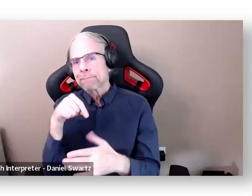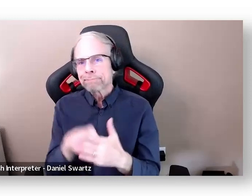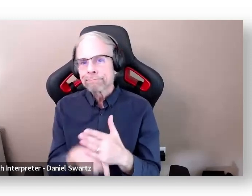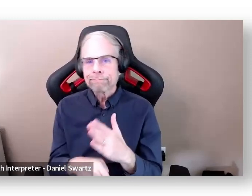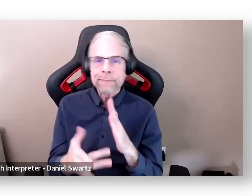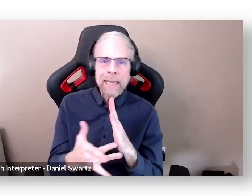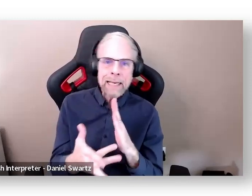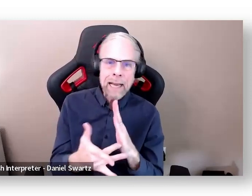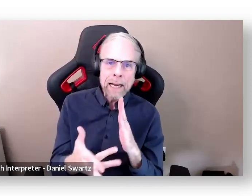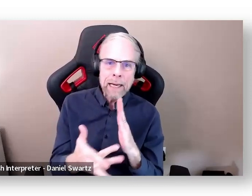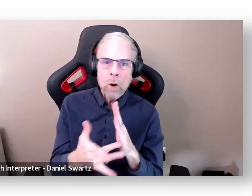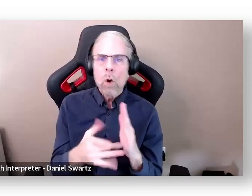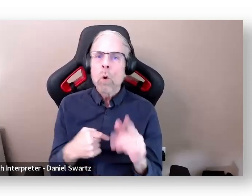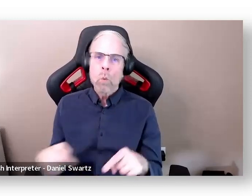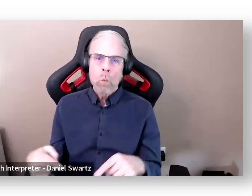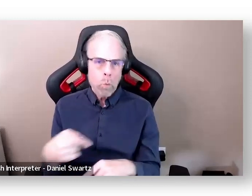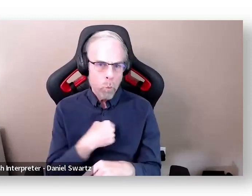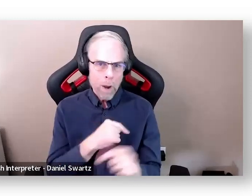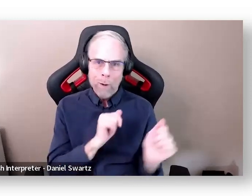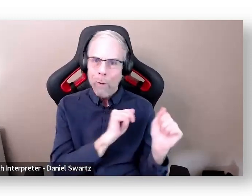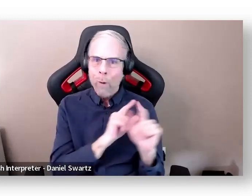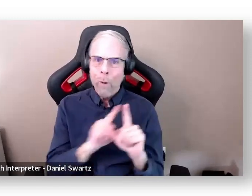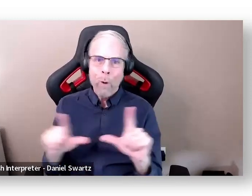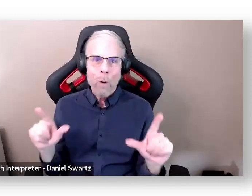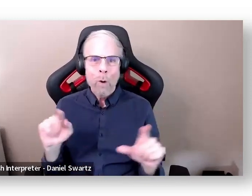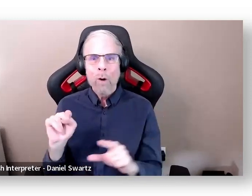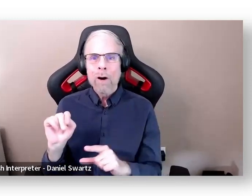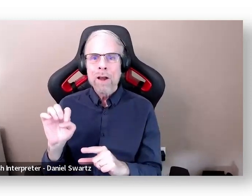Y les va a explicar un poco de todo eso.